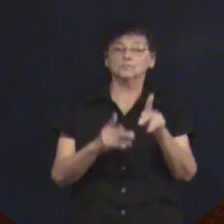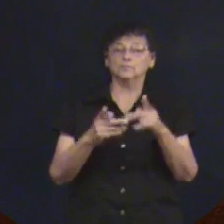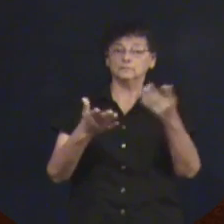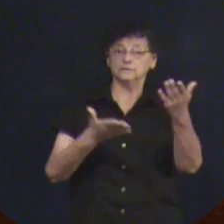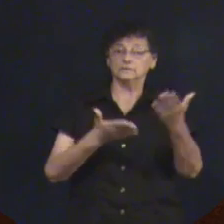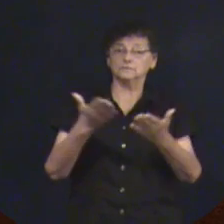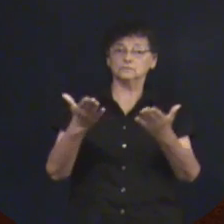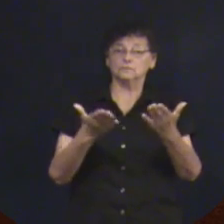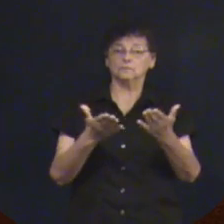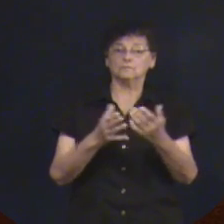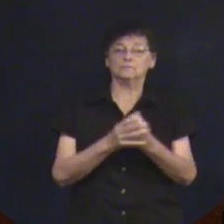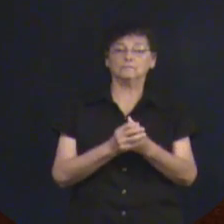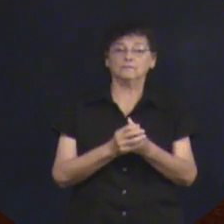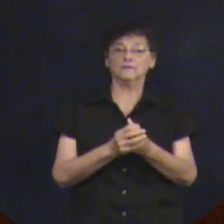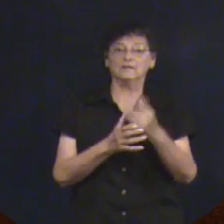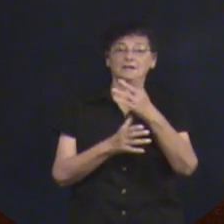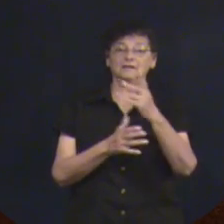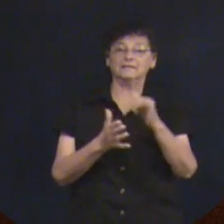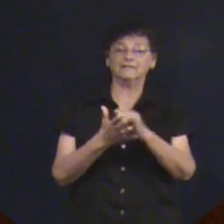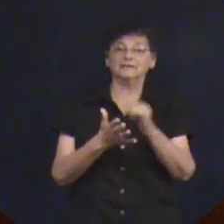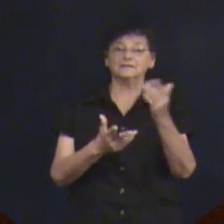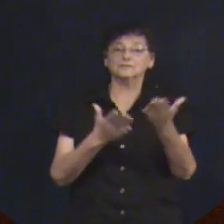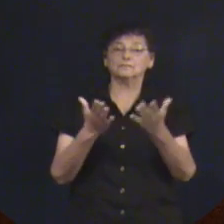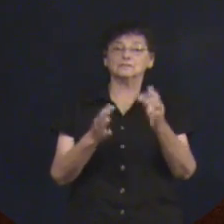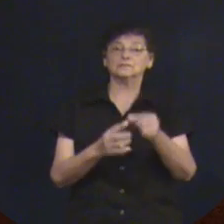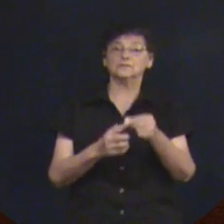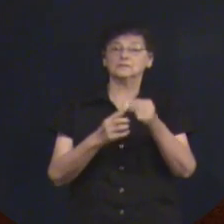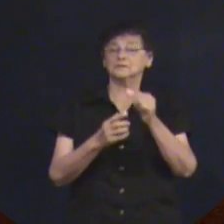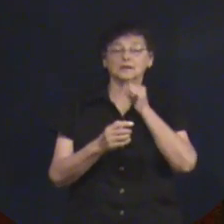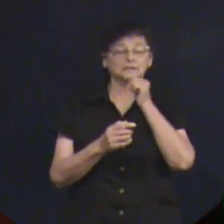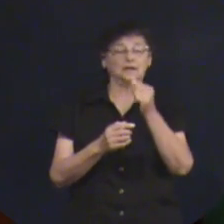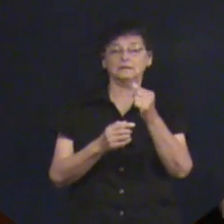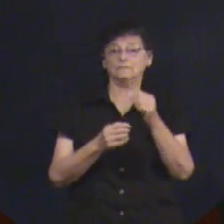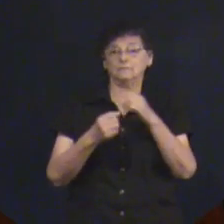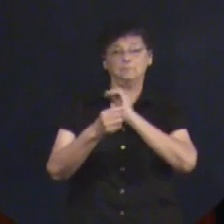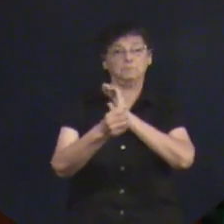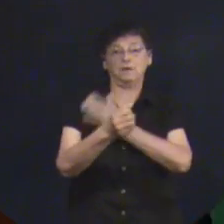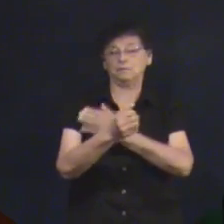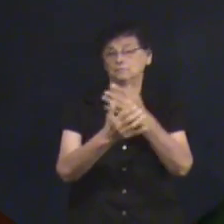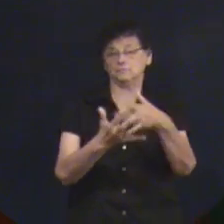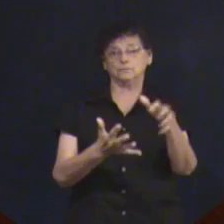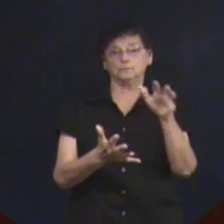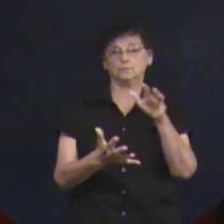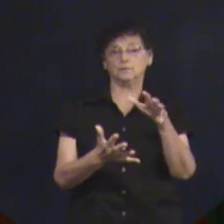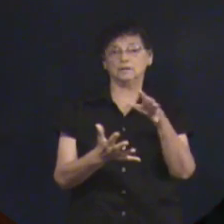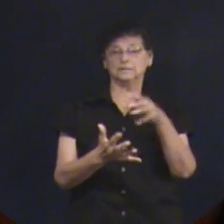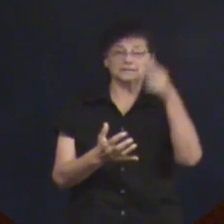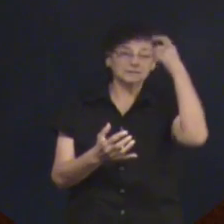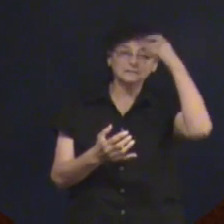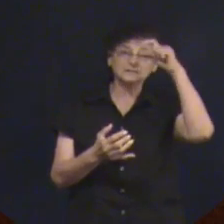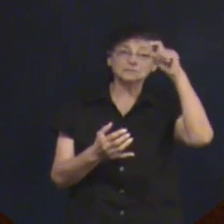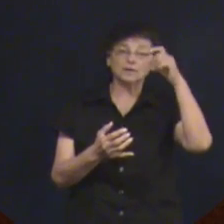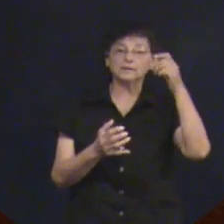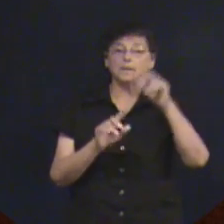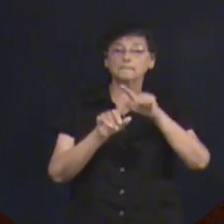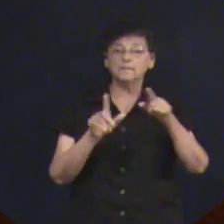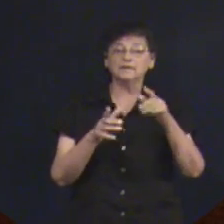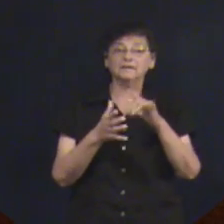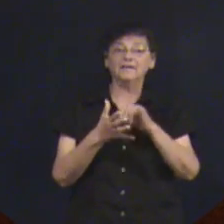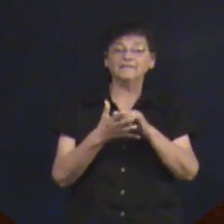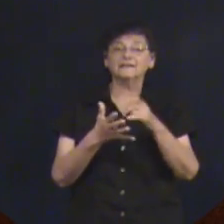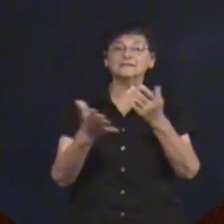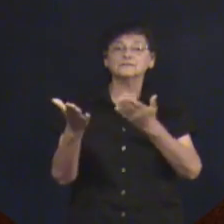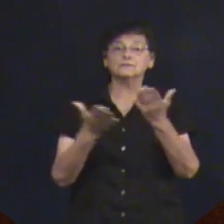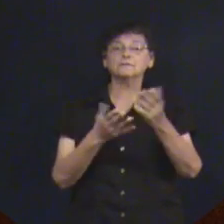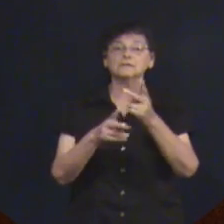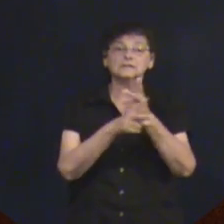sirven. Y los que sirven especialmente no a los poderosos y a los ricos y a los inteligentes, sino los que